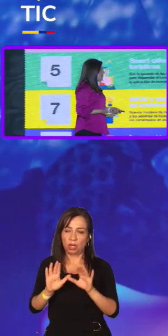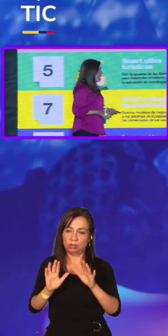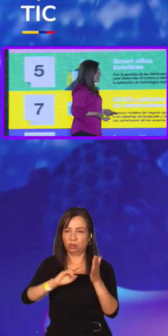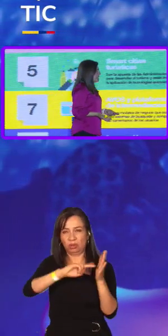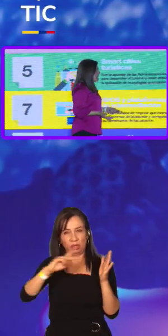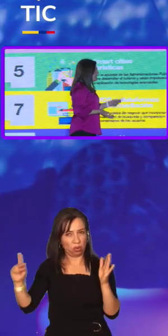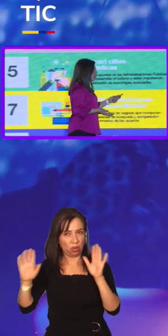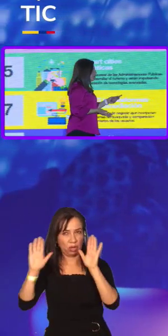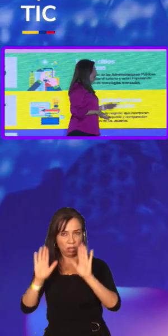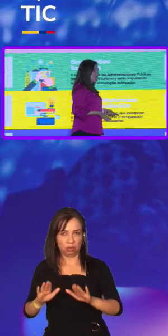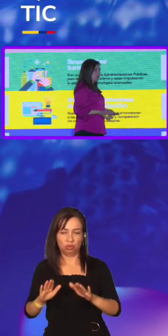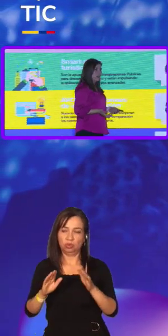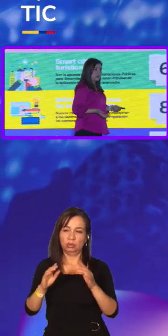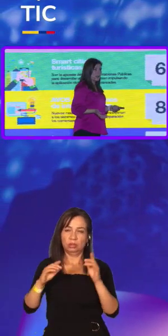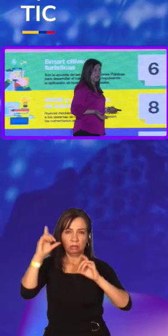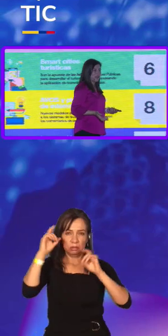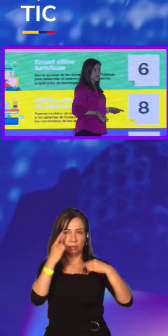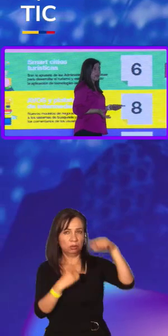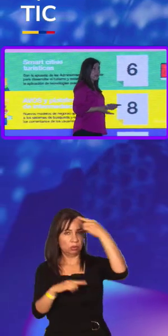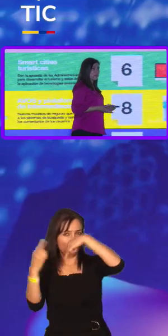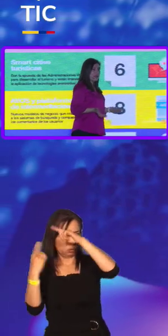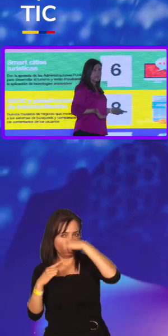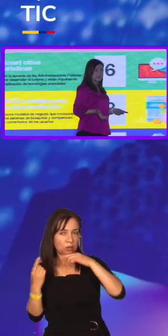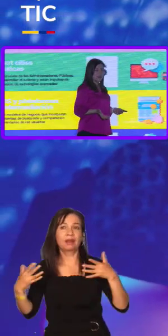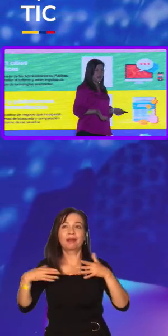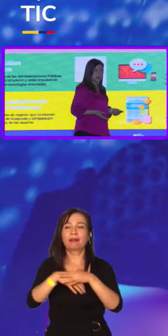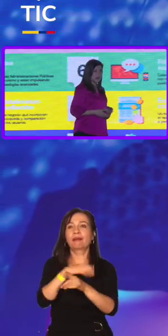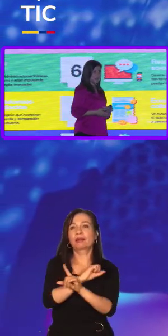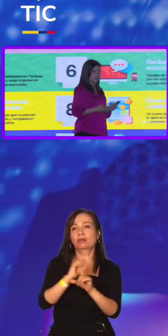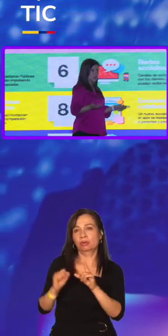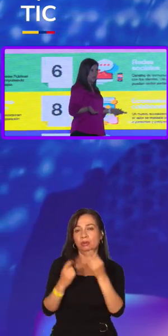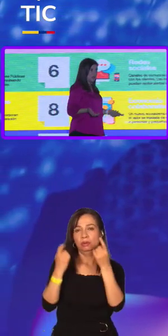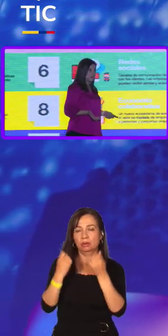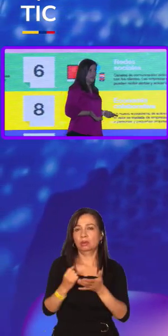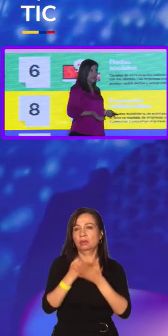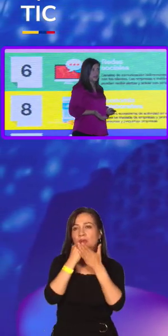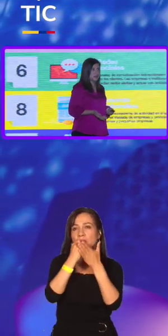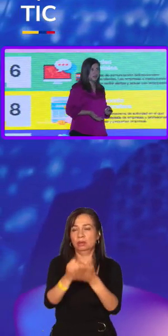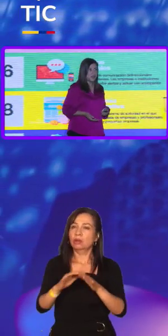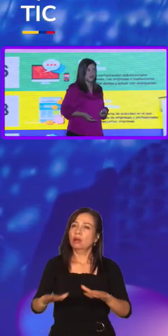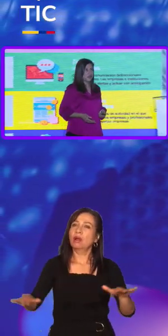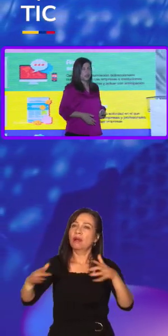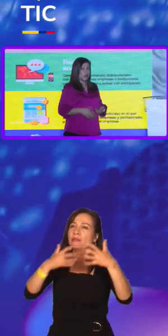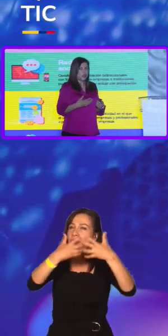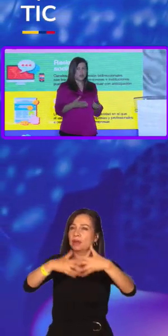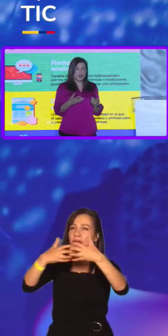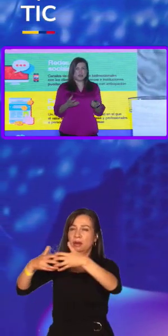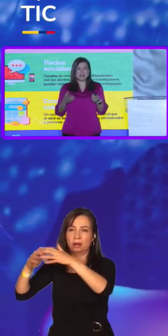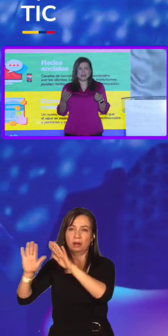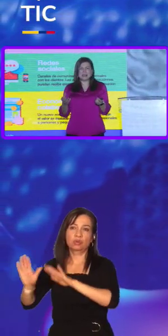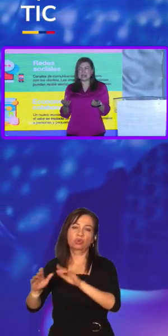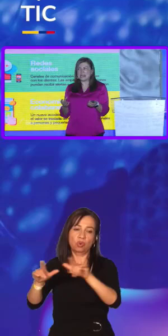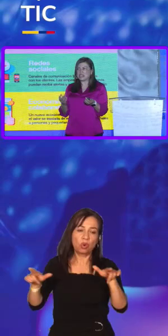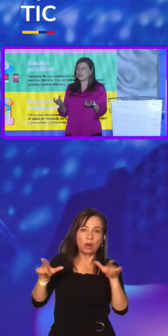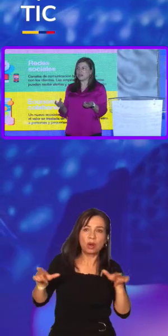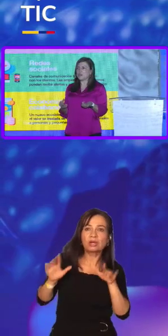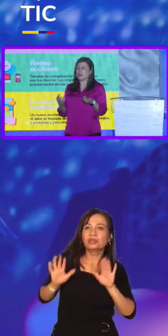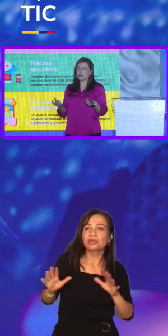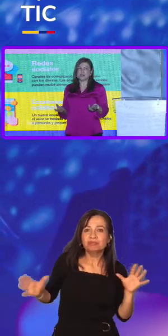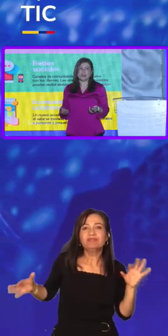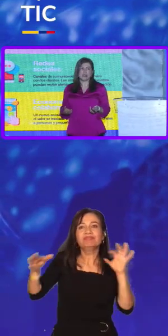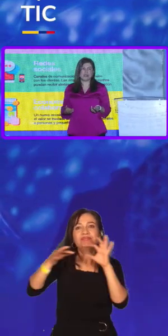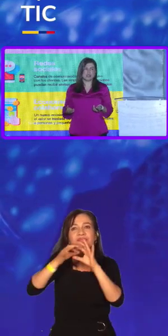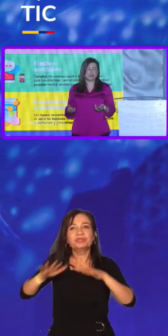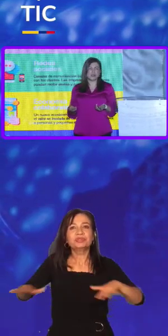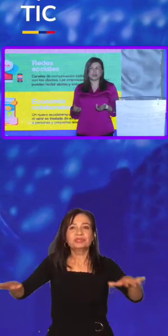supuesto, las redes sociales y las economías colaborativas, marketplaces que ahora están muy extendidos, donde todos podamos encontrar ese